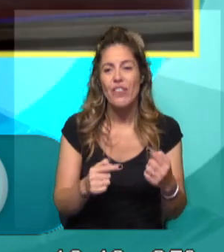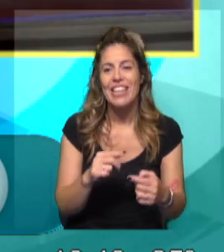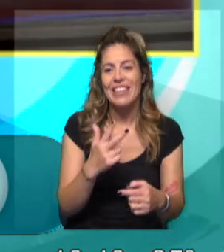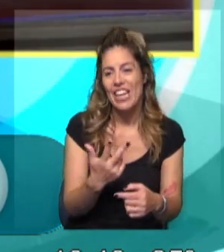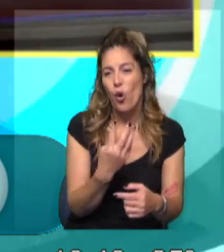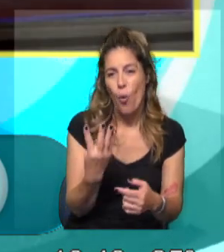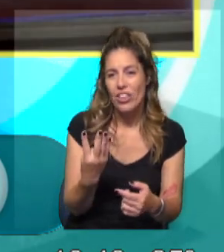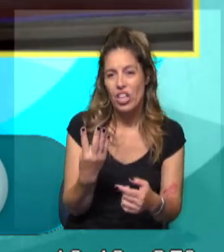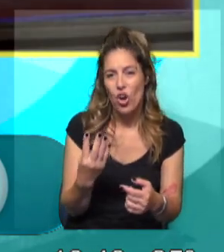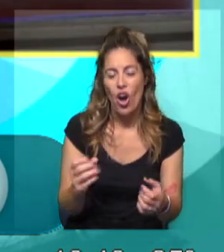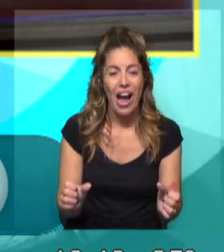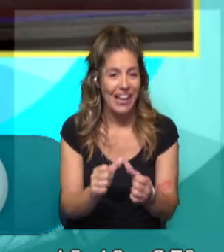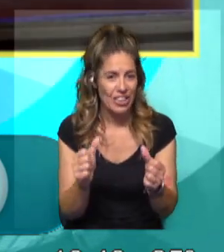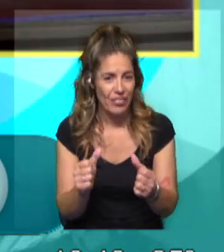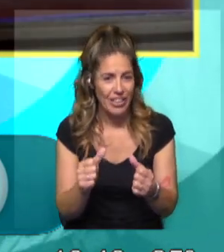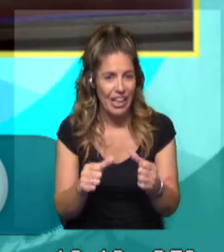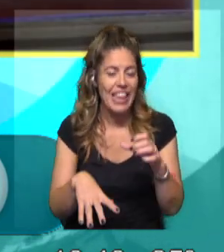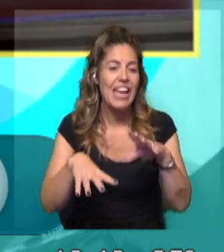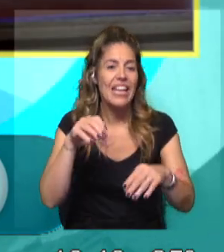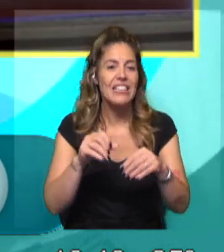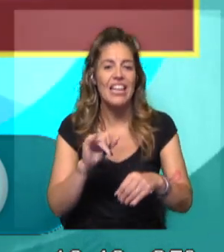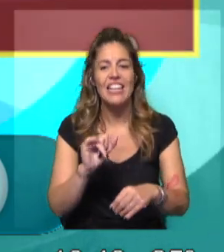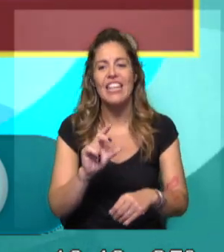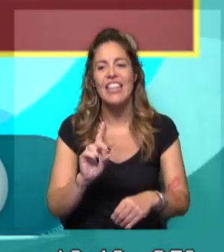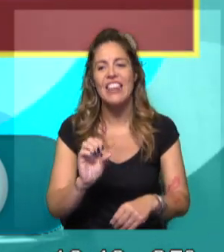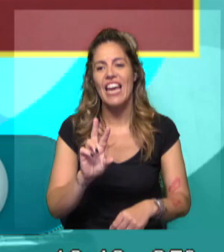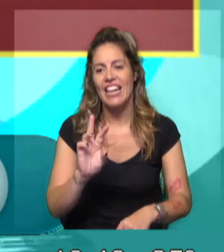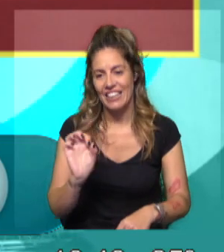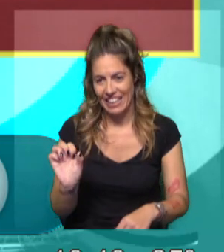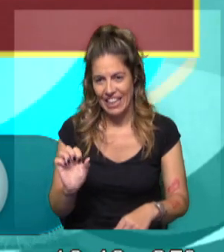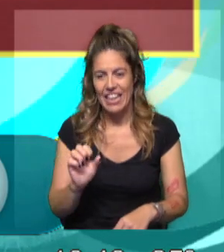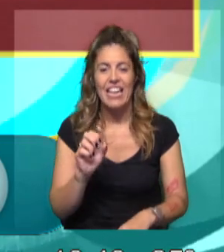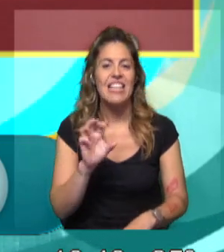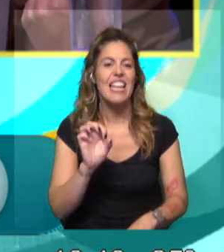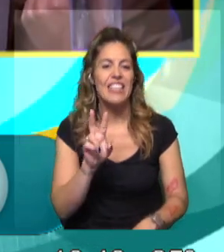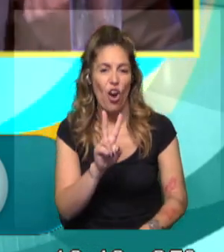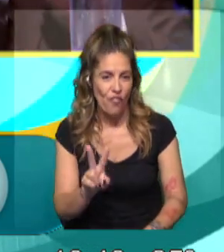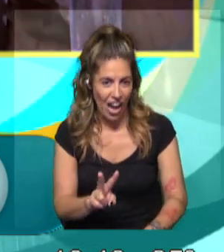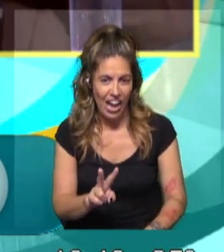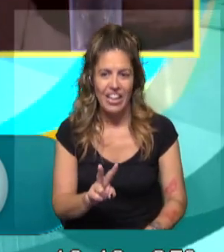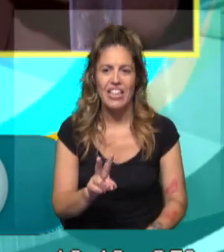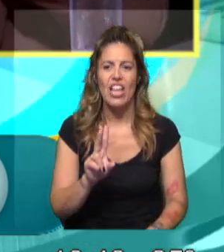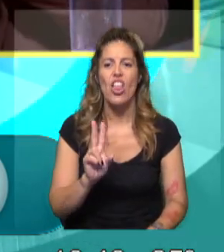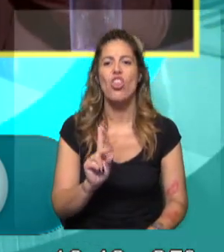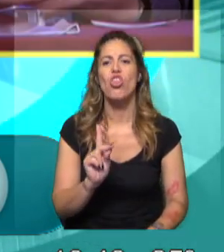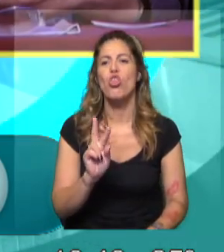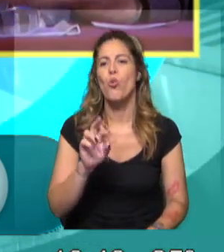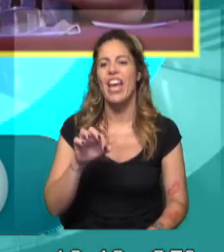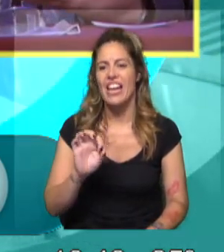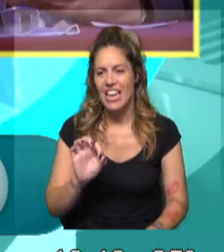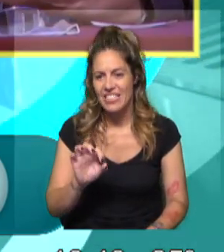3-4 espectáculos. Ah. En el Castillo de Arte Borda, en Santiago Vázquez, en Los Fogones, en Las Duranas.